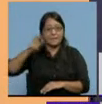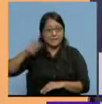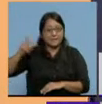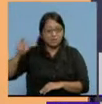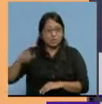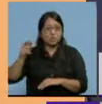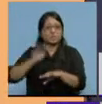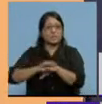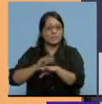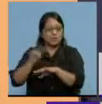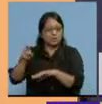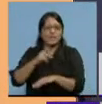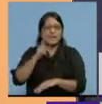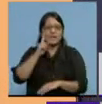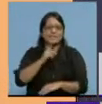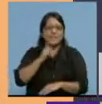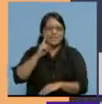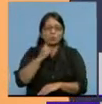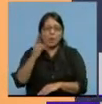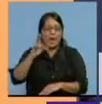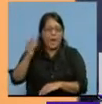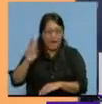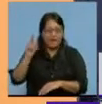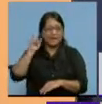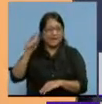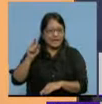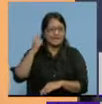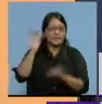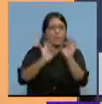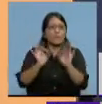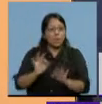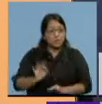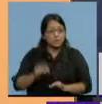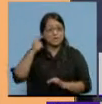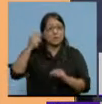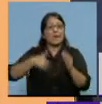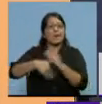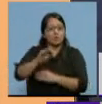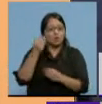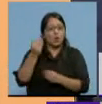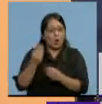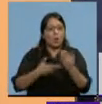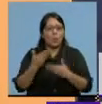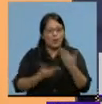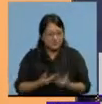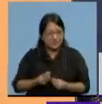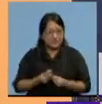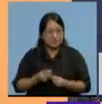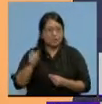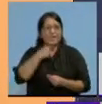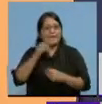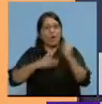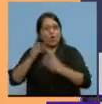planes sociales que se llama Hacemos Futuro, que es el viejo programa Argentina Trabaja. Y en ese aspecto es